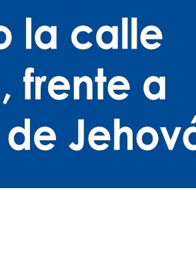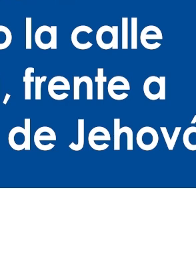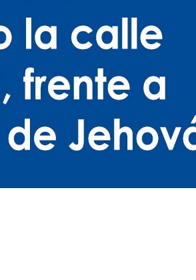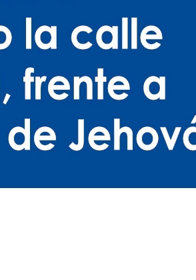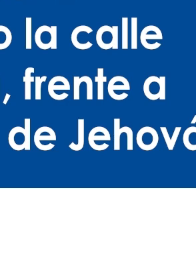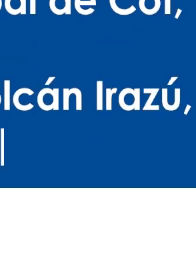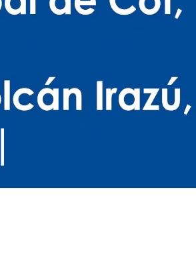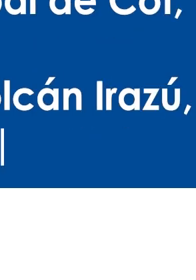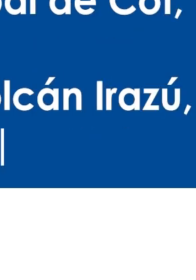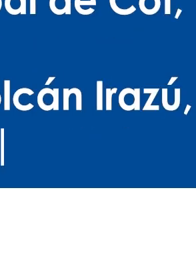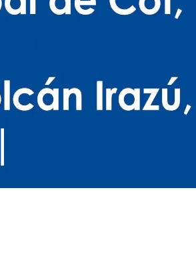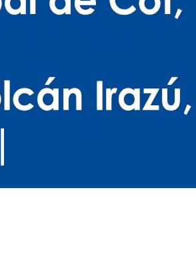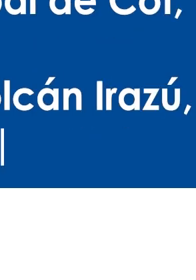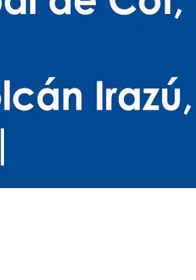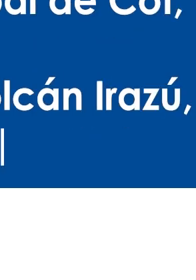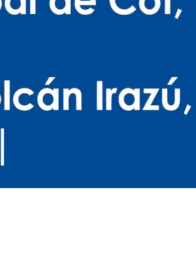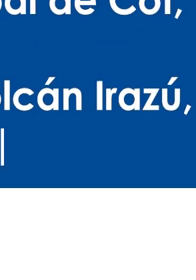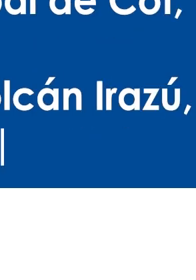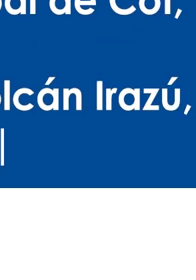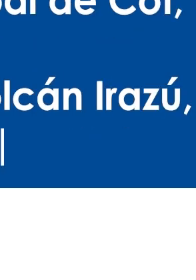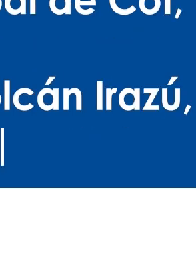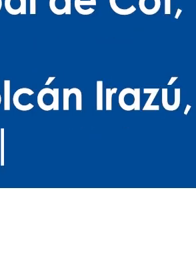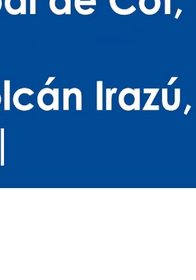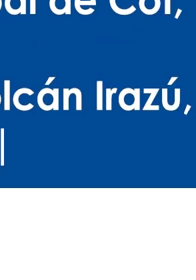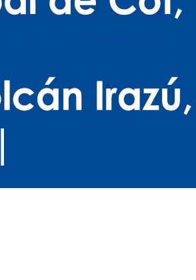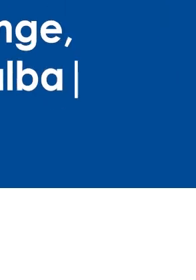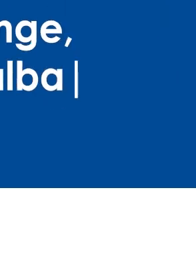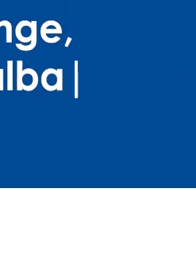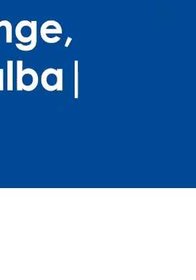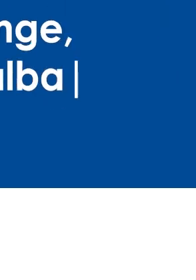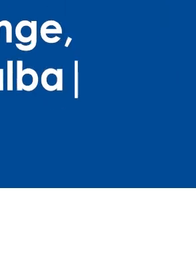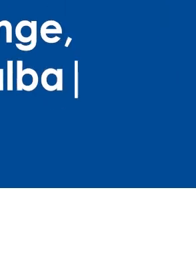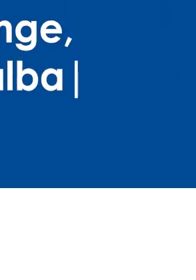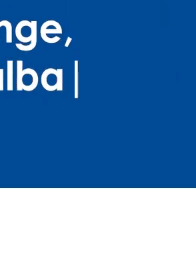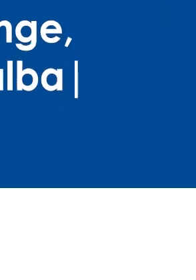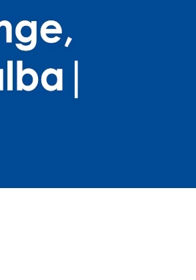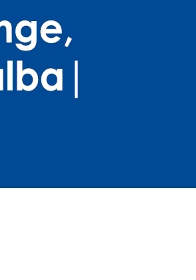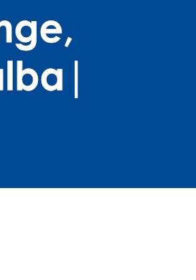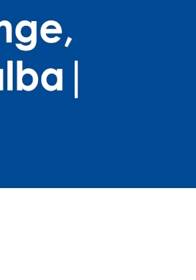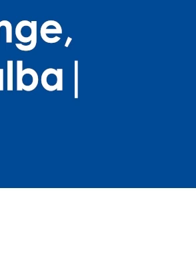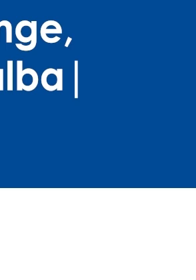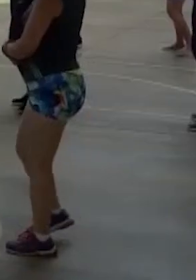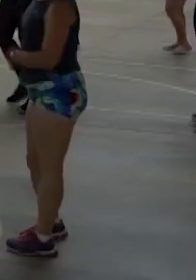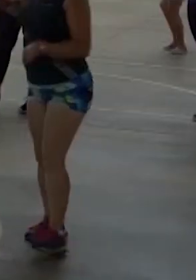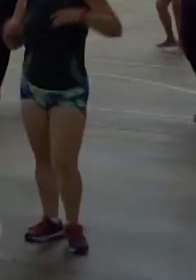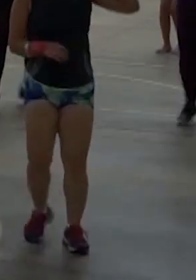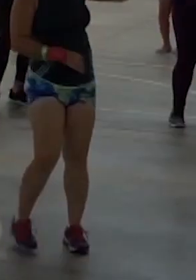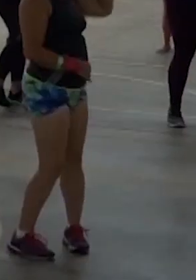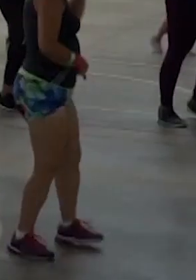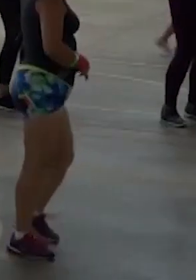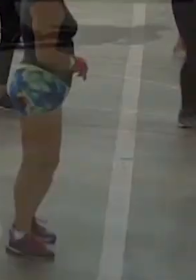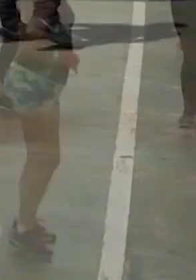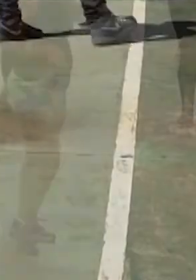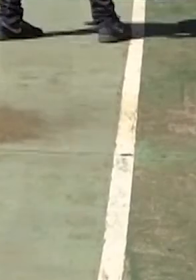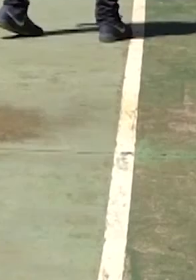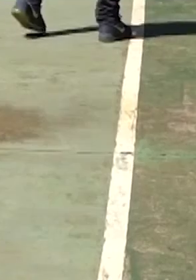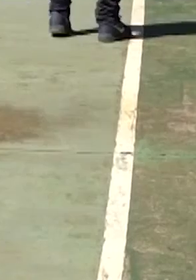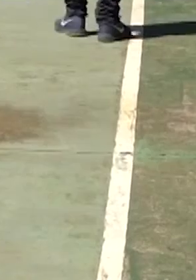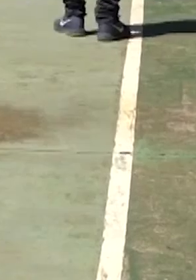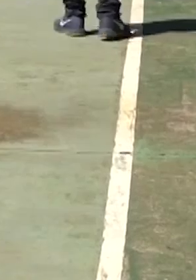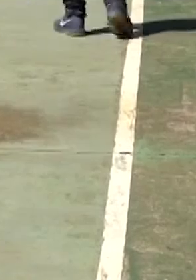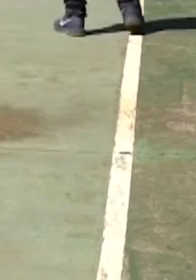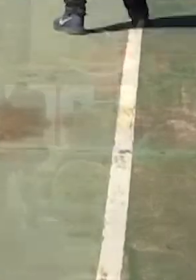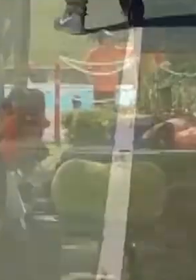Cahuita, Cartago y Turrialba, donde podrá encontrar una